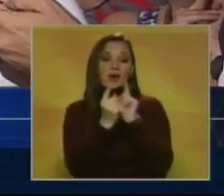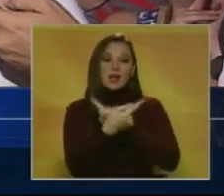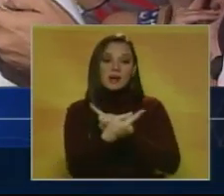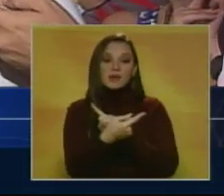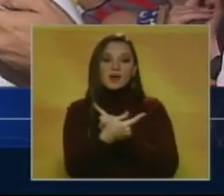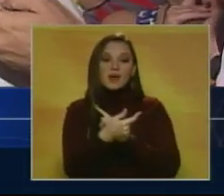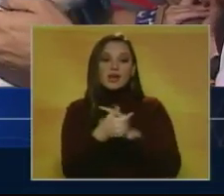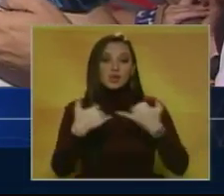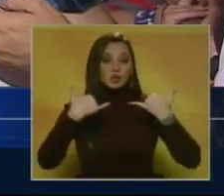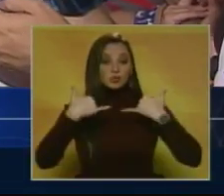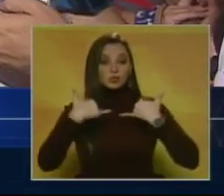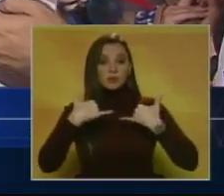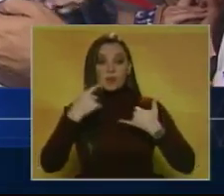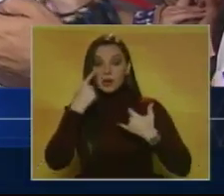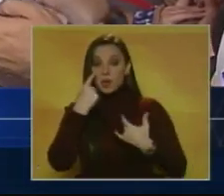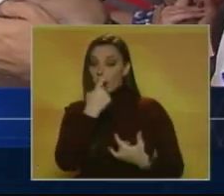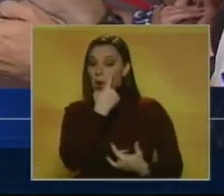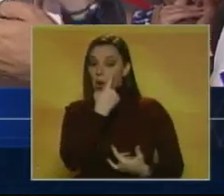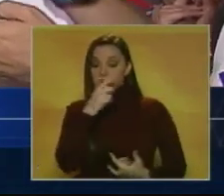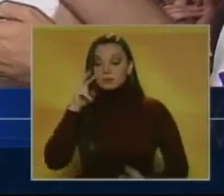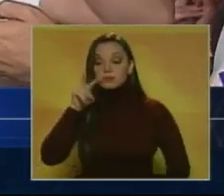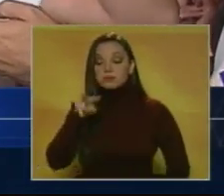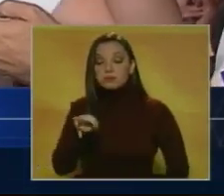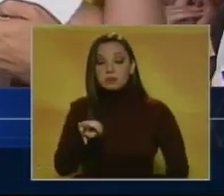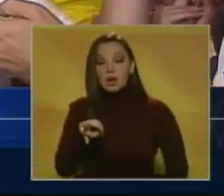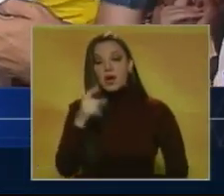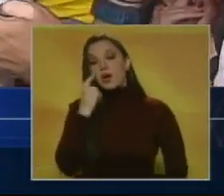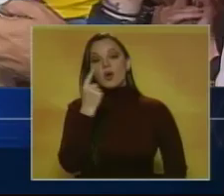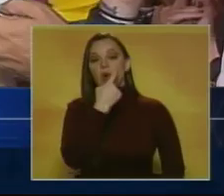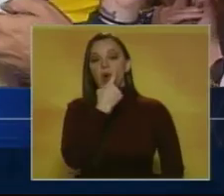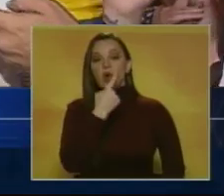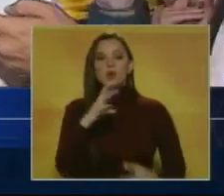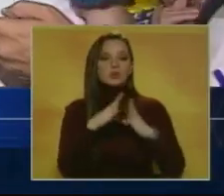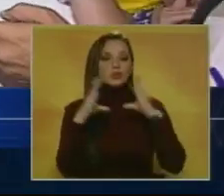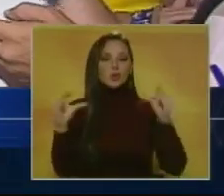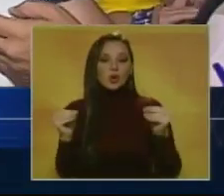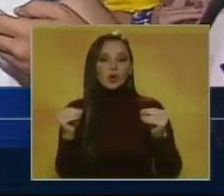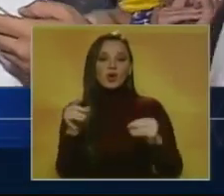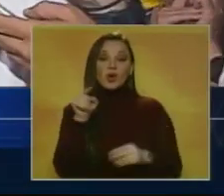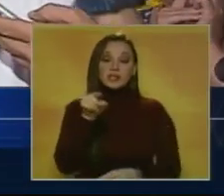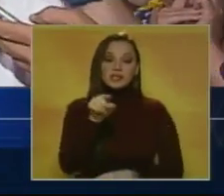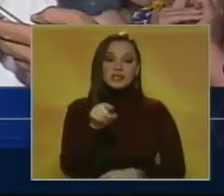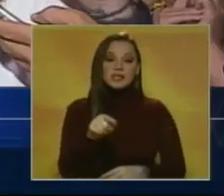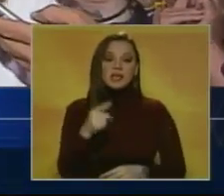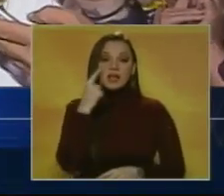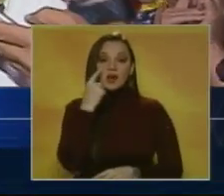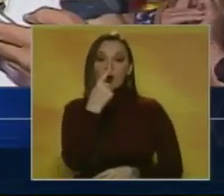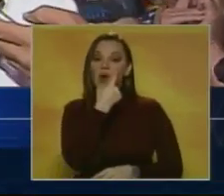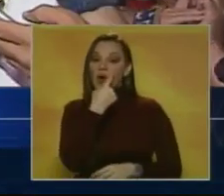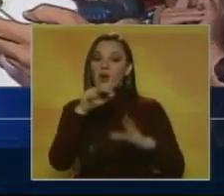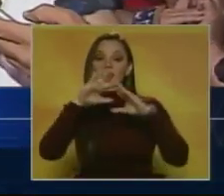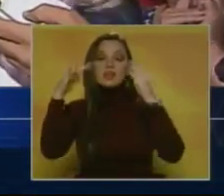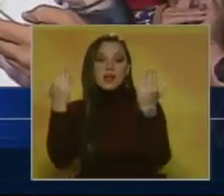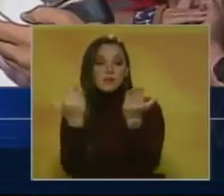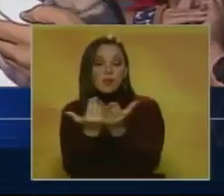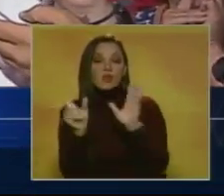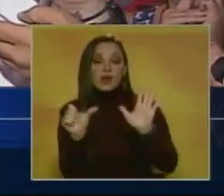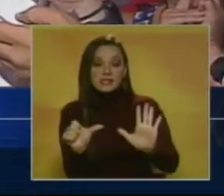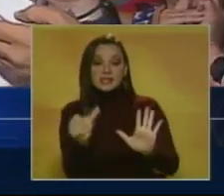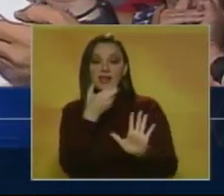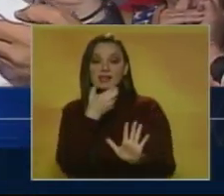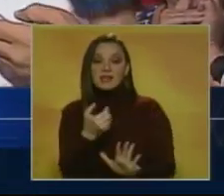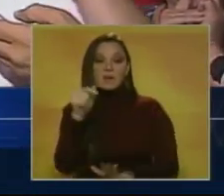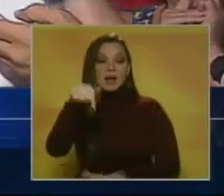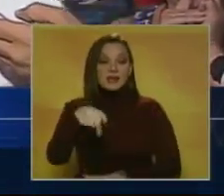a ser nosotros mismos. Estos ojos van a estar ese día, los ojos de todos van a estar ese día. y los ojos del mundo van a estar el 6 de diciembre en